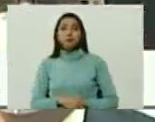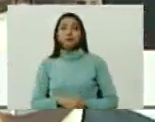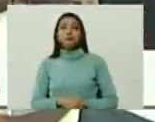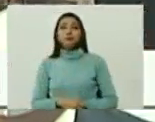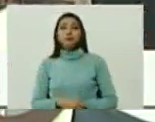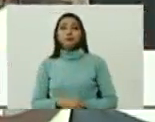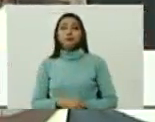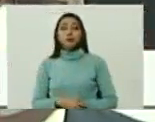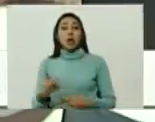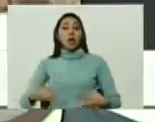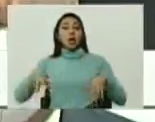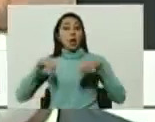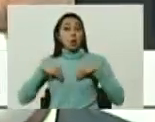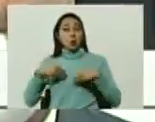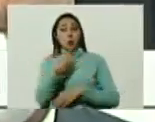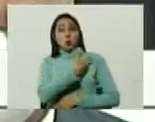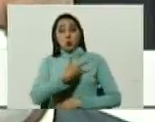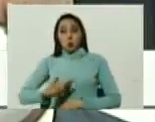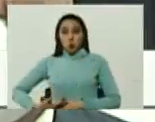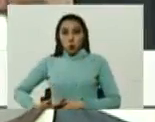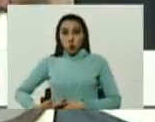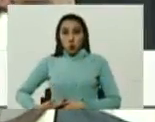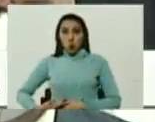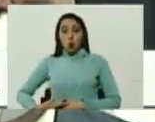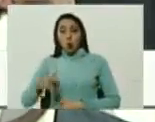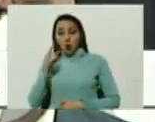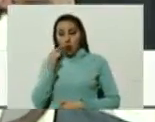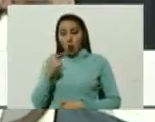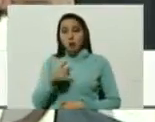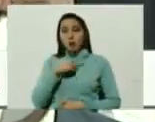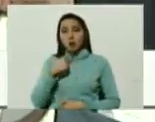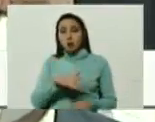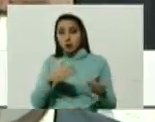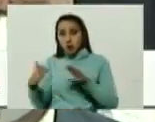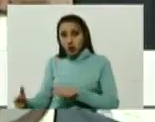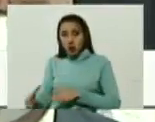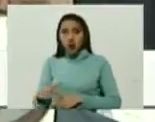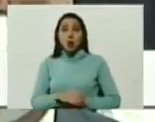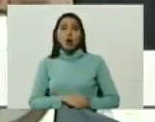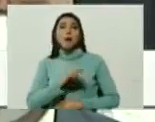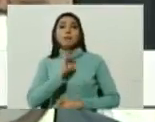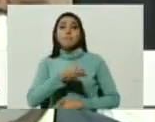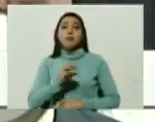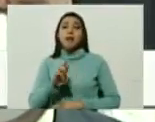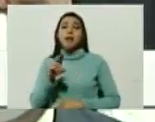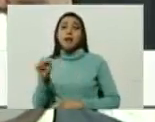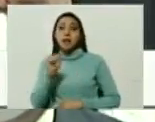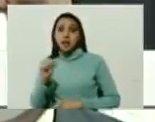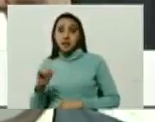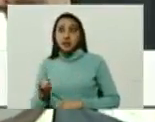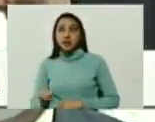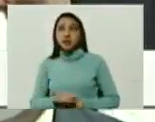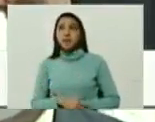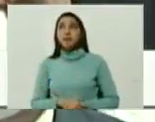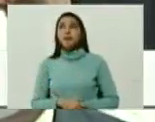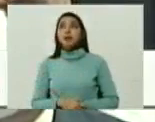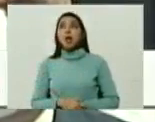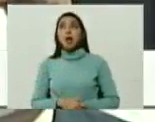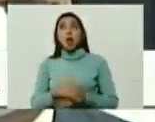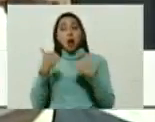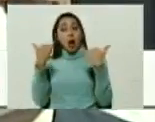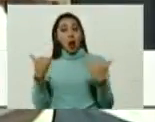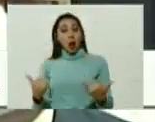asumió la presidencia el presidente fallecido carlos andrés pérez pero no es de dejar